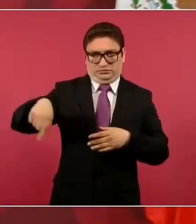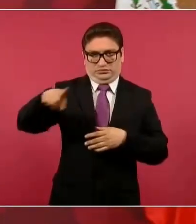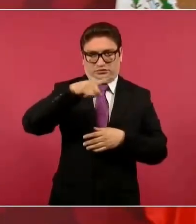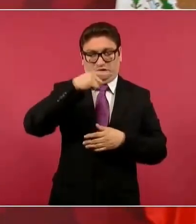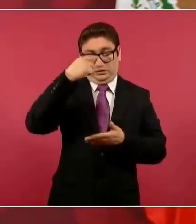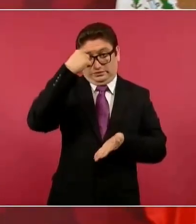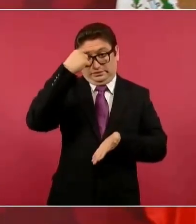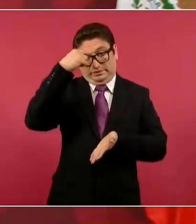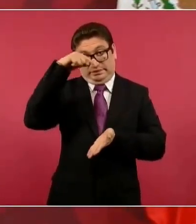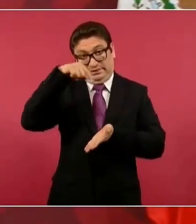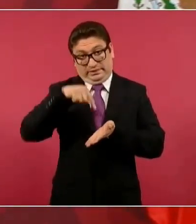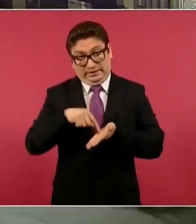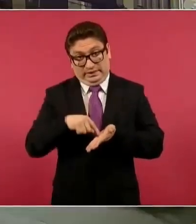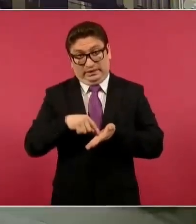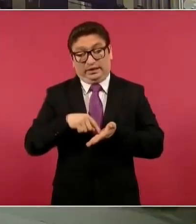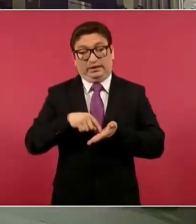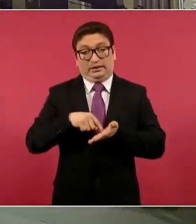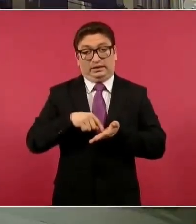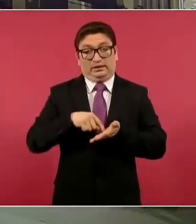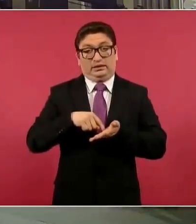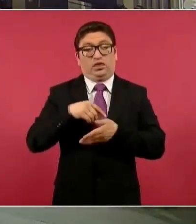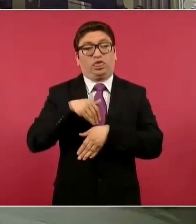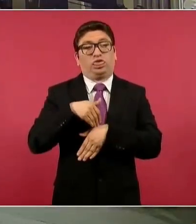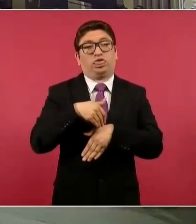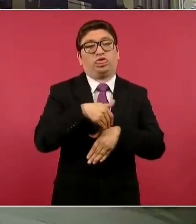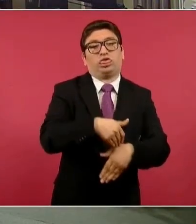se creen las mentiras,